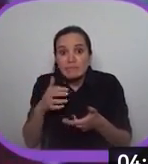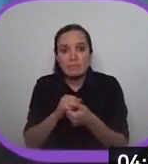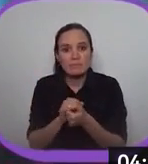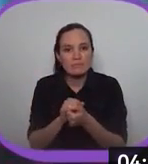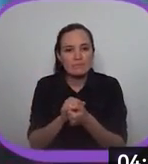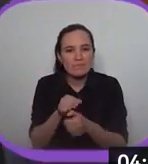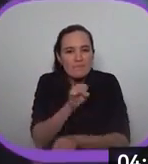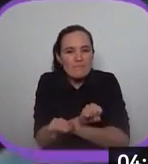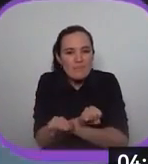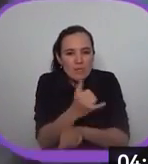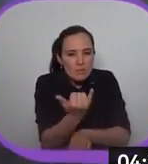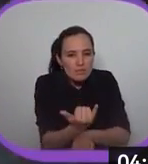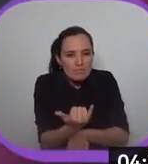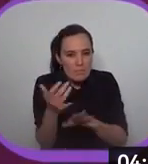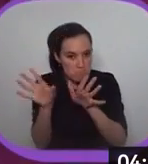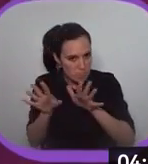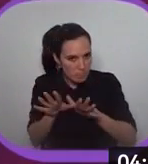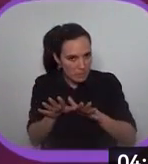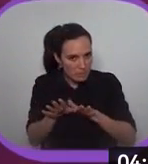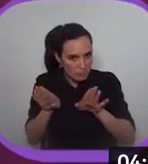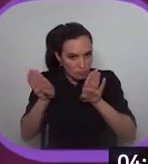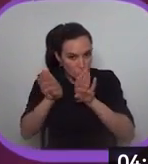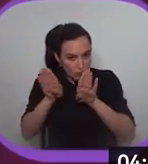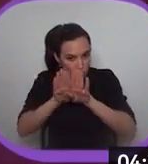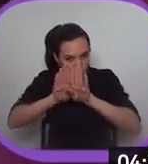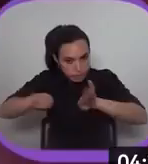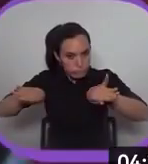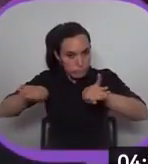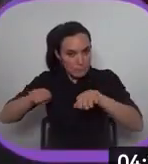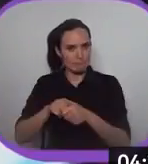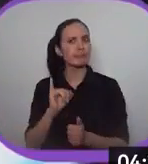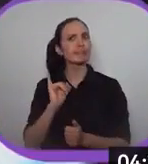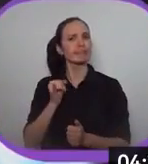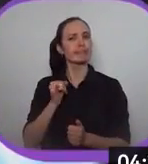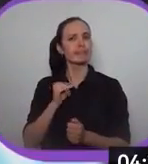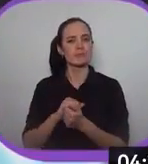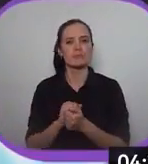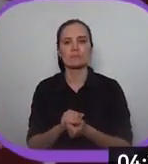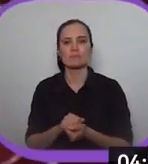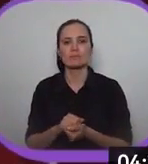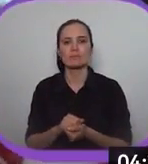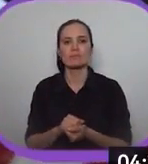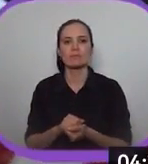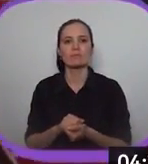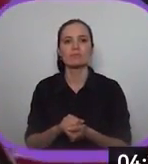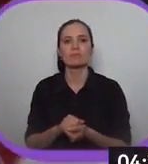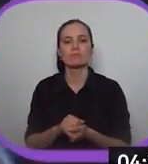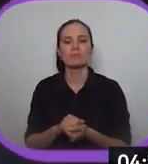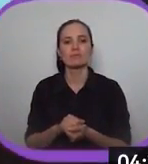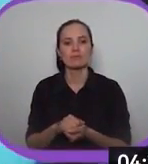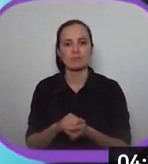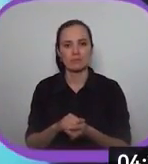¡Capitán Kalos! Tengo a la prisionera. Prepárate a abrir la escotilla de carga. ¡Sí, capitán!